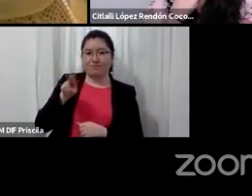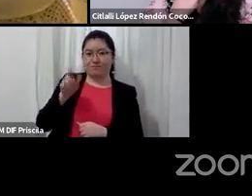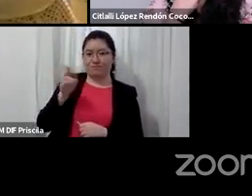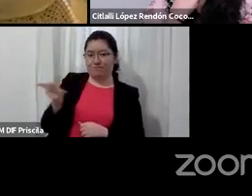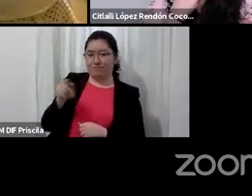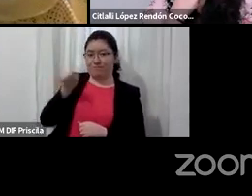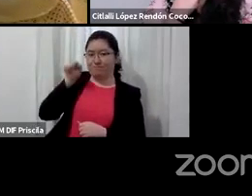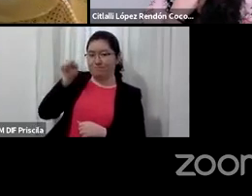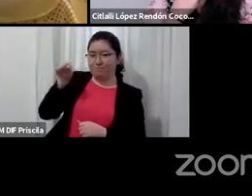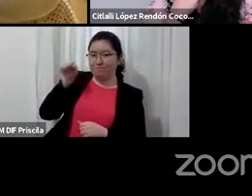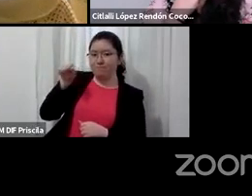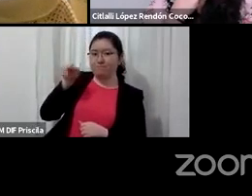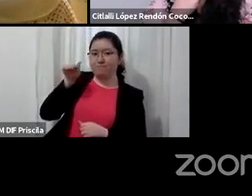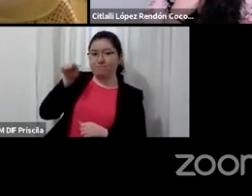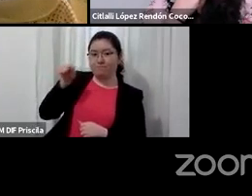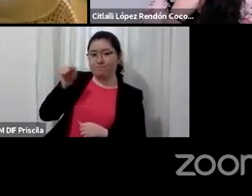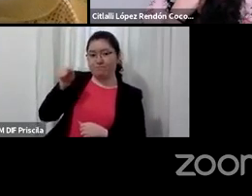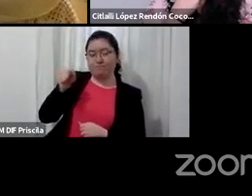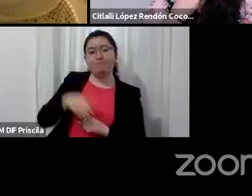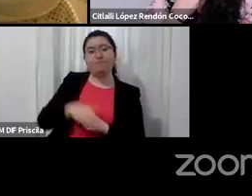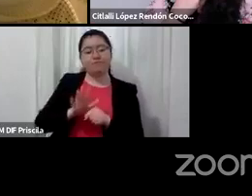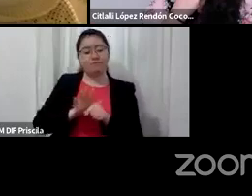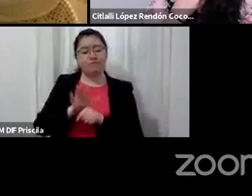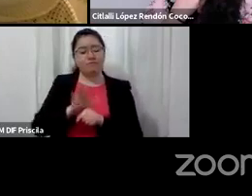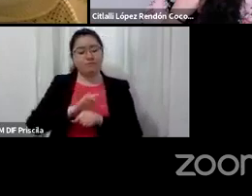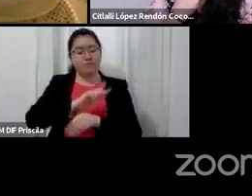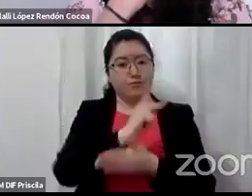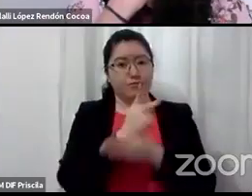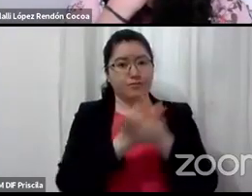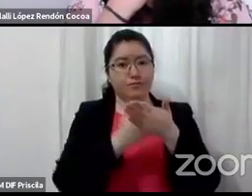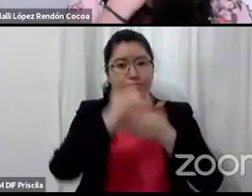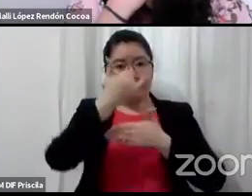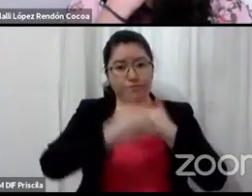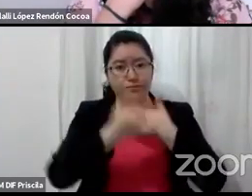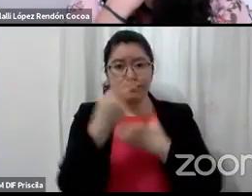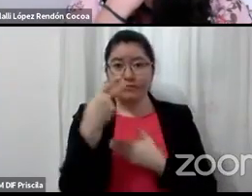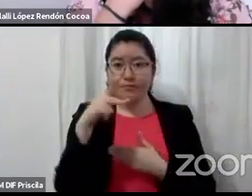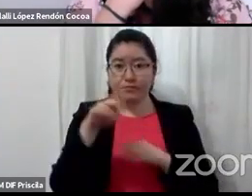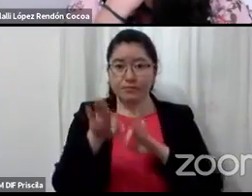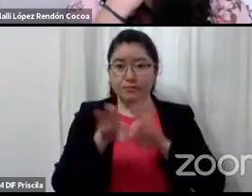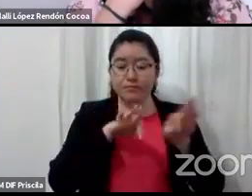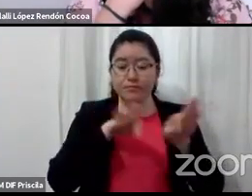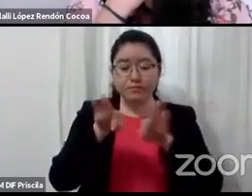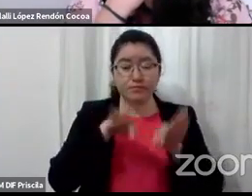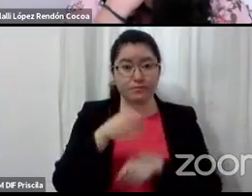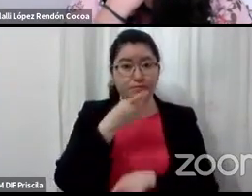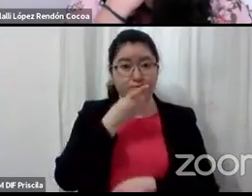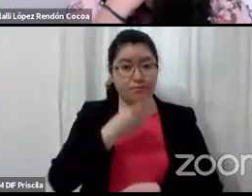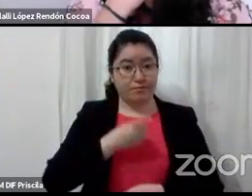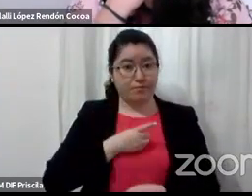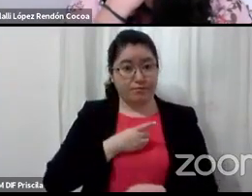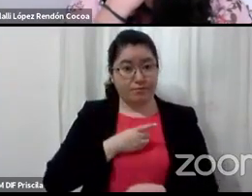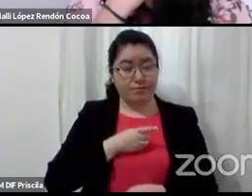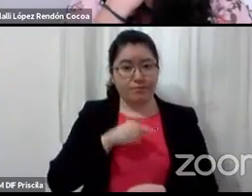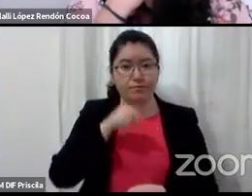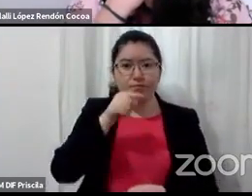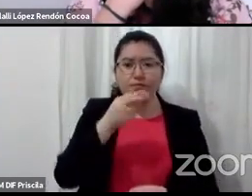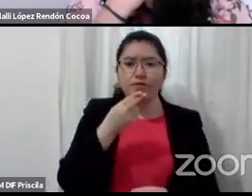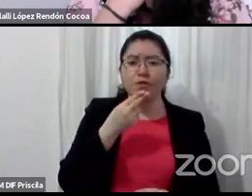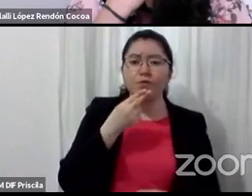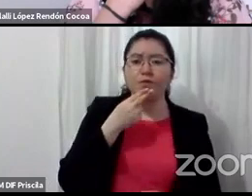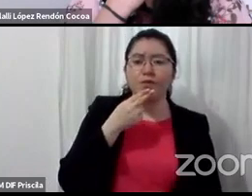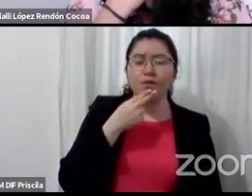pregunta directamente a los proyectos en los que has trabajado, en la cual nos preguntan, ¿utilizan la